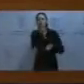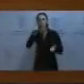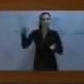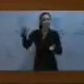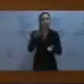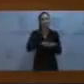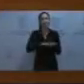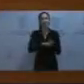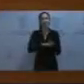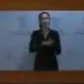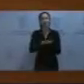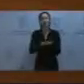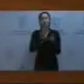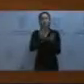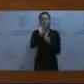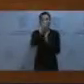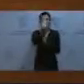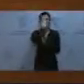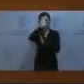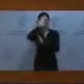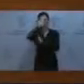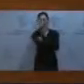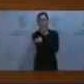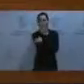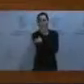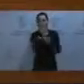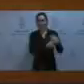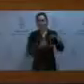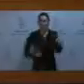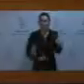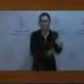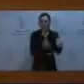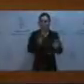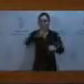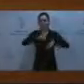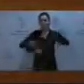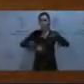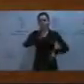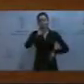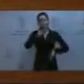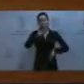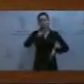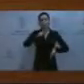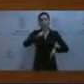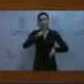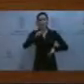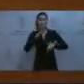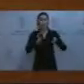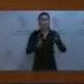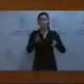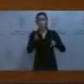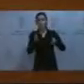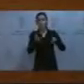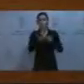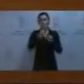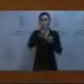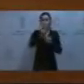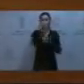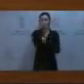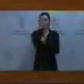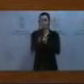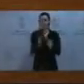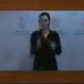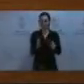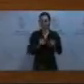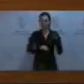de postura radical que adopta el Grupo Podemos según le va en cada momento. El Grupo Podemos es como un tío vivo, que va y viene,